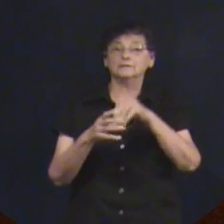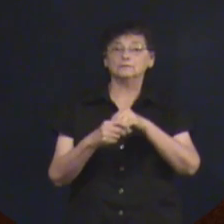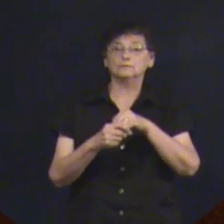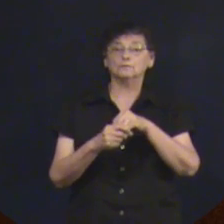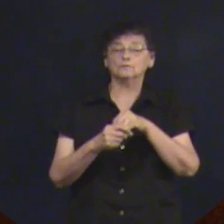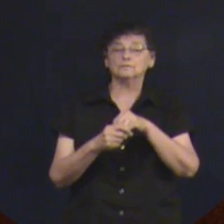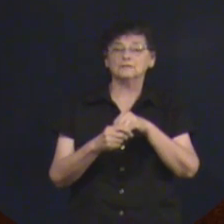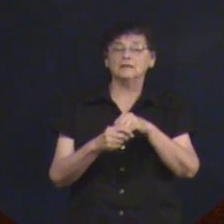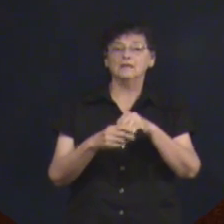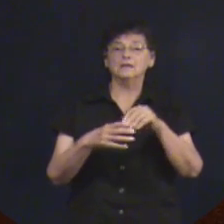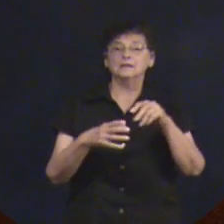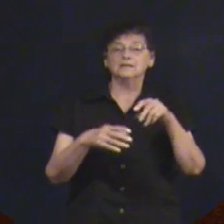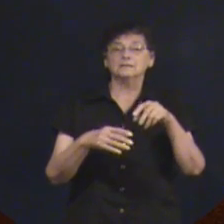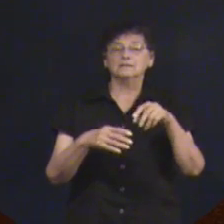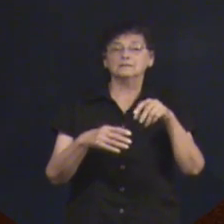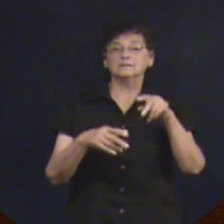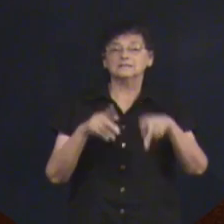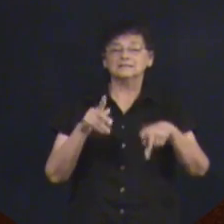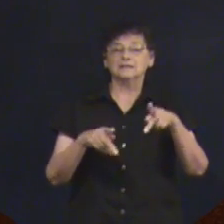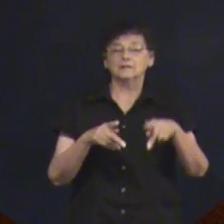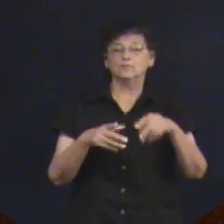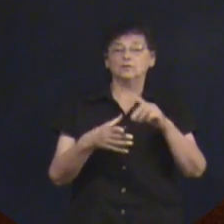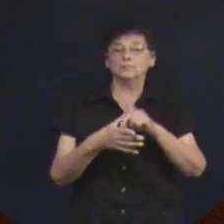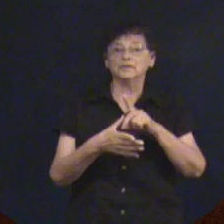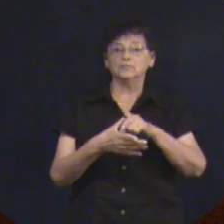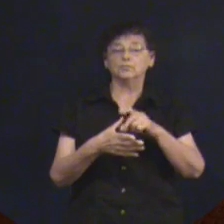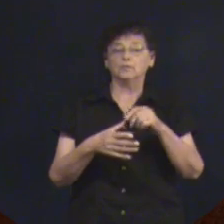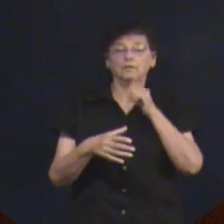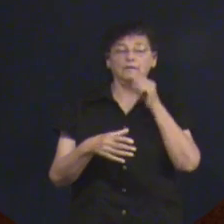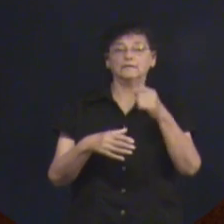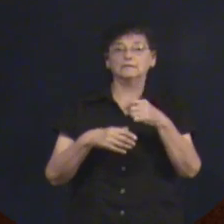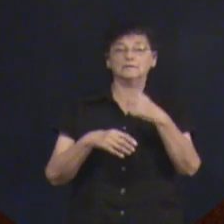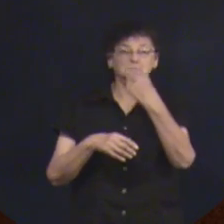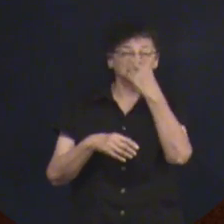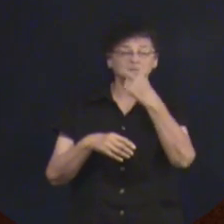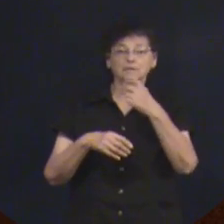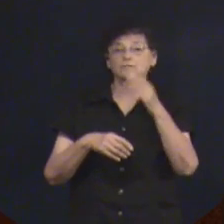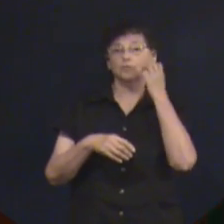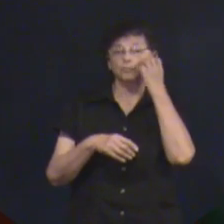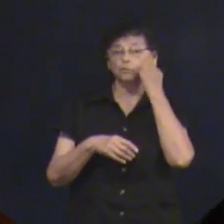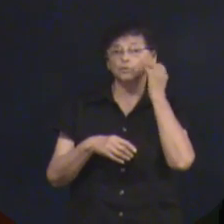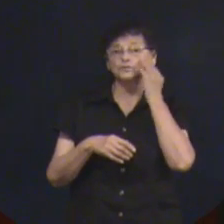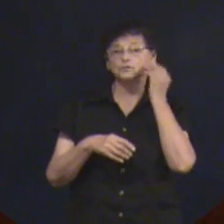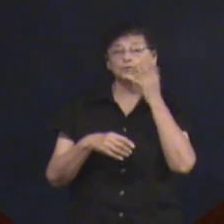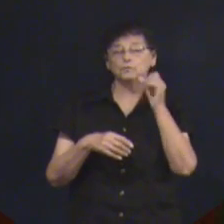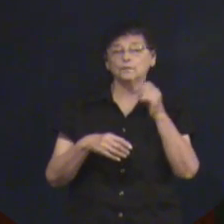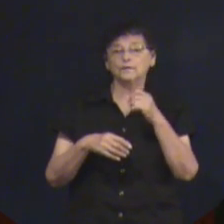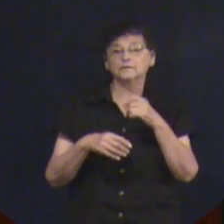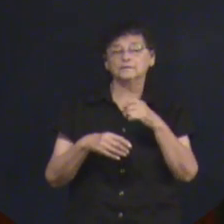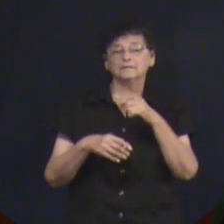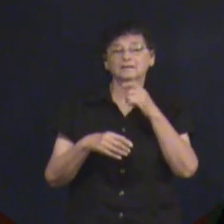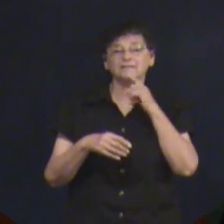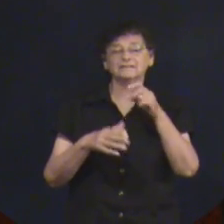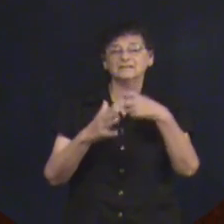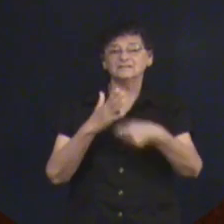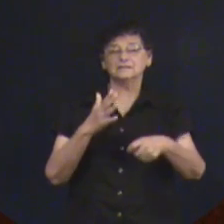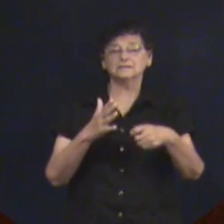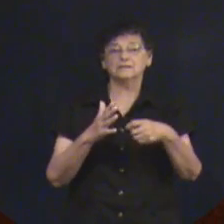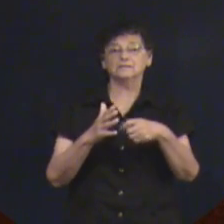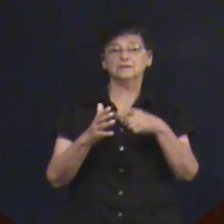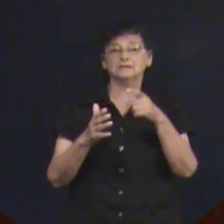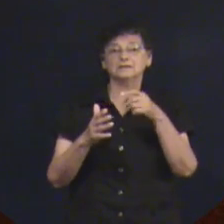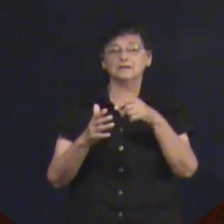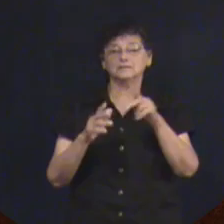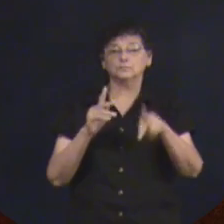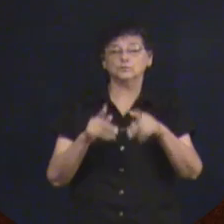los lisiados, los cojos, los ciegos, los pobres, las prostitutas, los recaudadores de impuestos. No